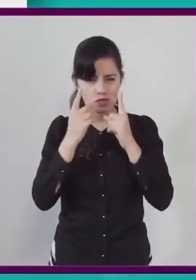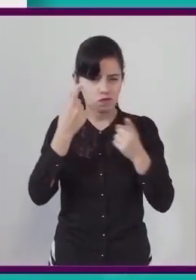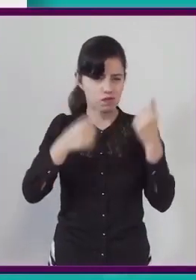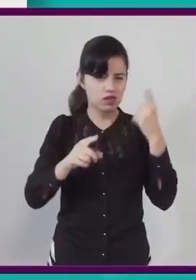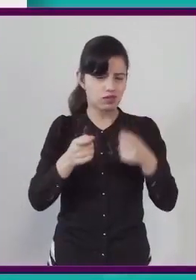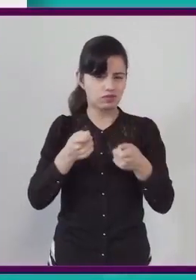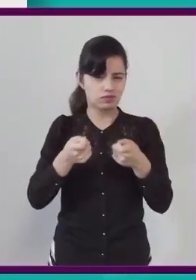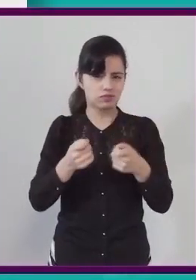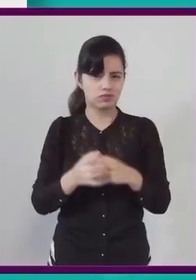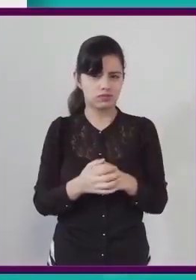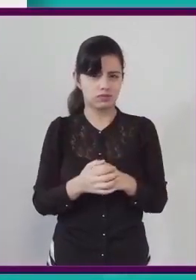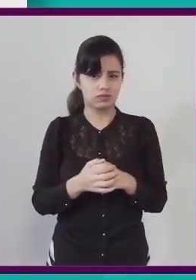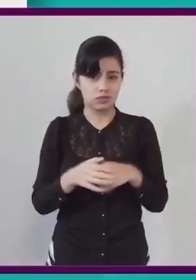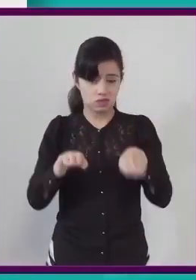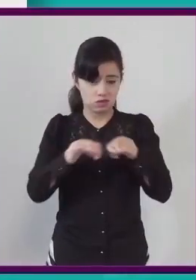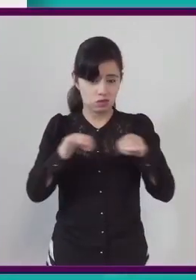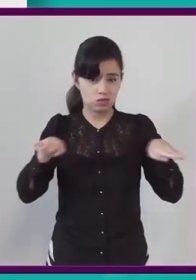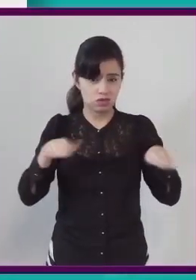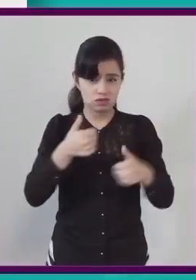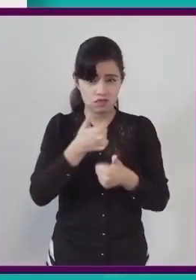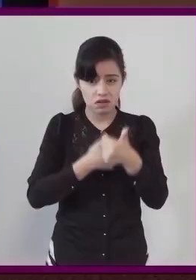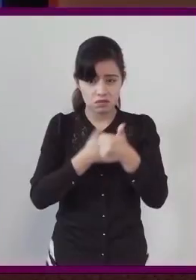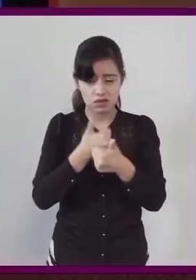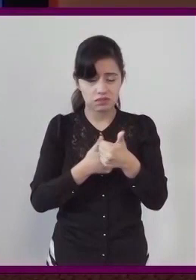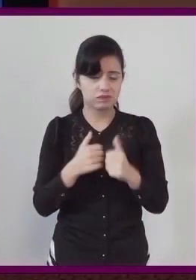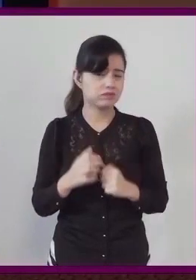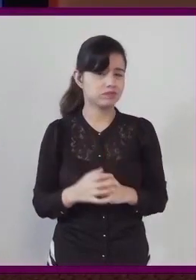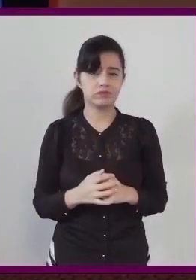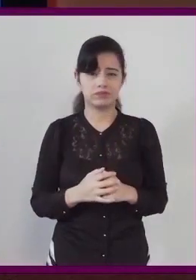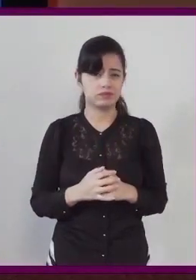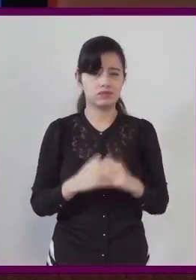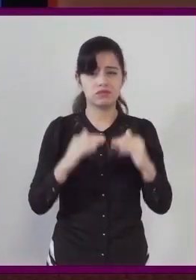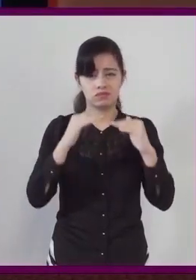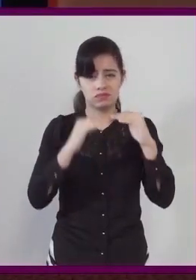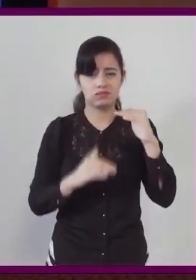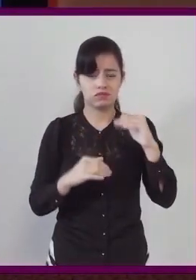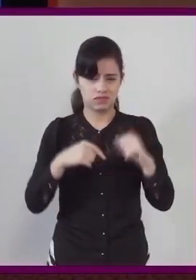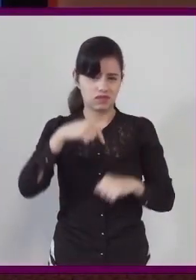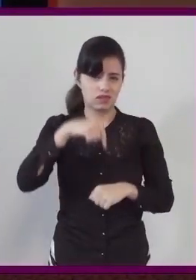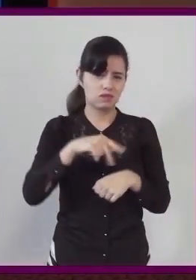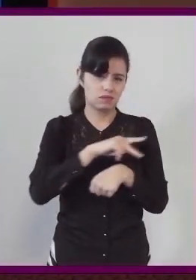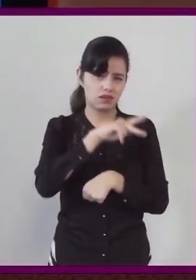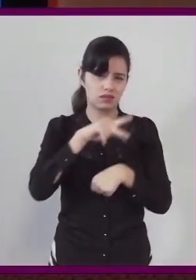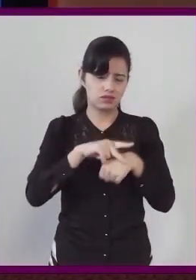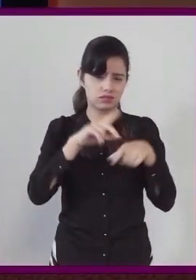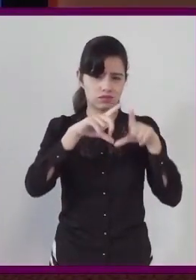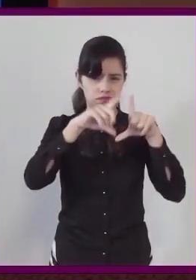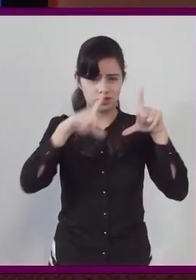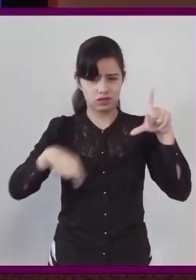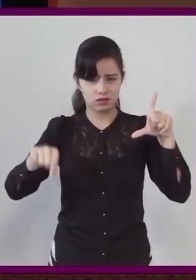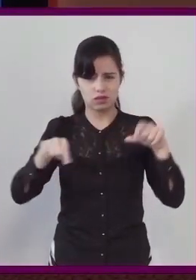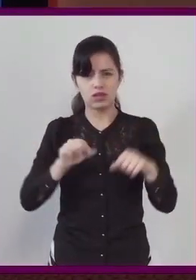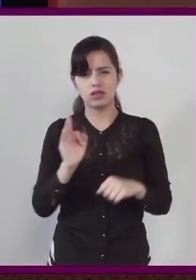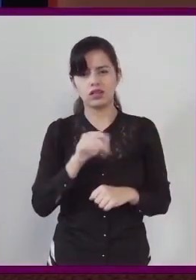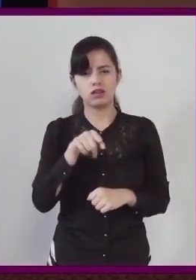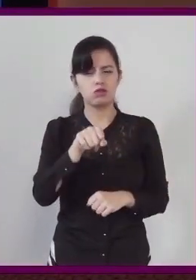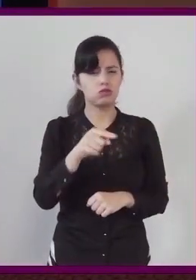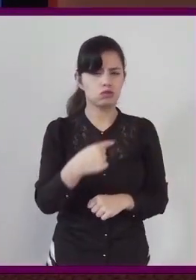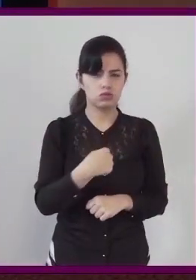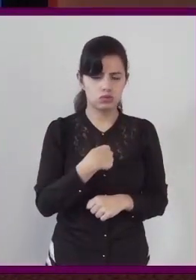la cancha de juego no es equitativa, ¿no? En este país, ¿no? Si tú y